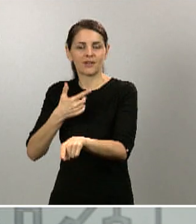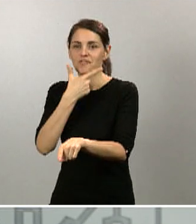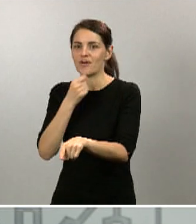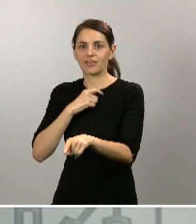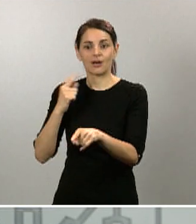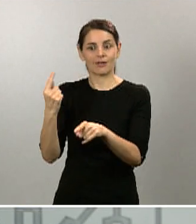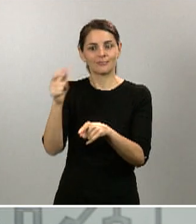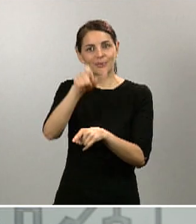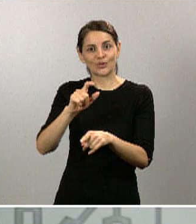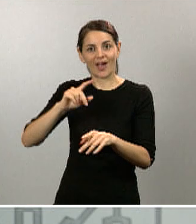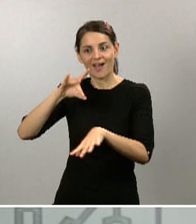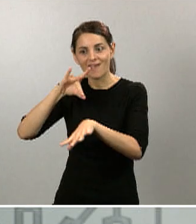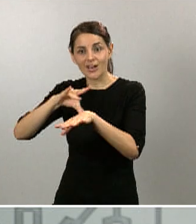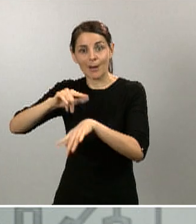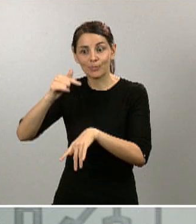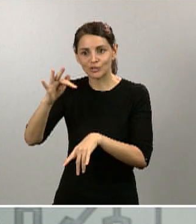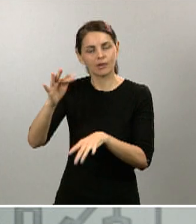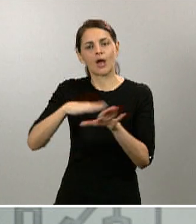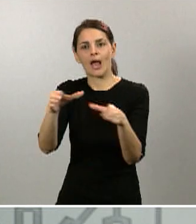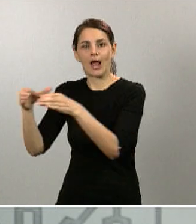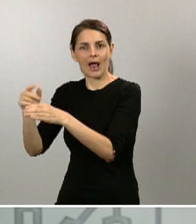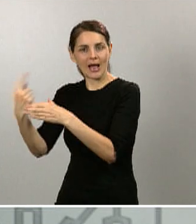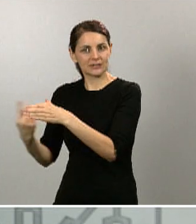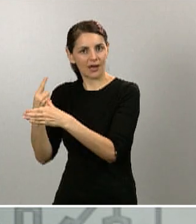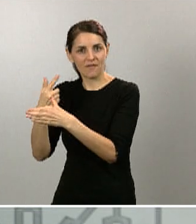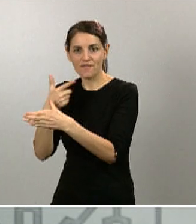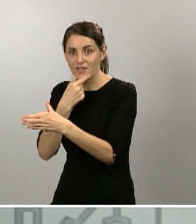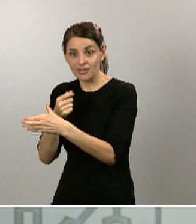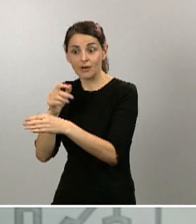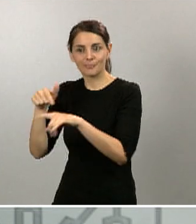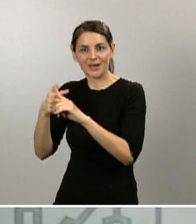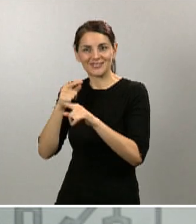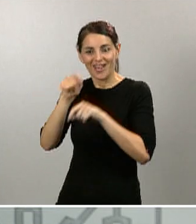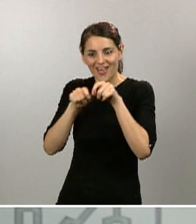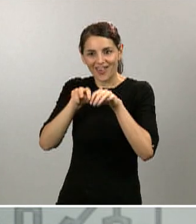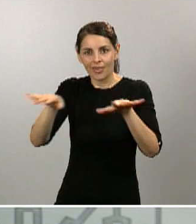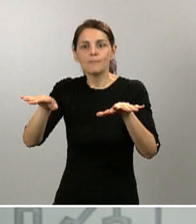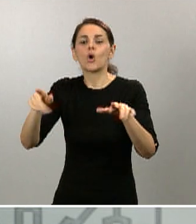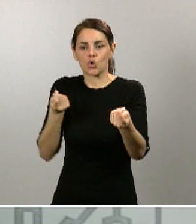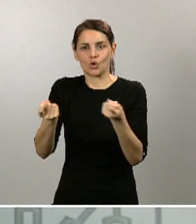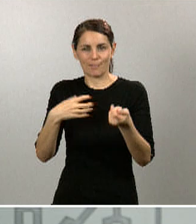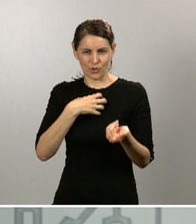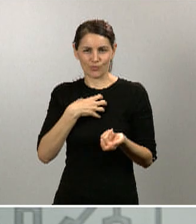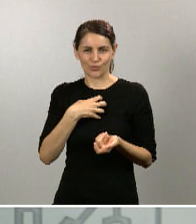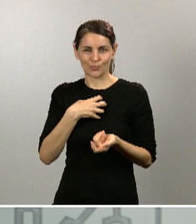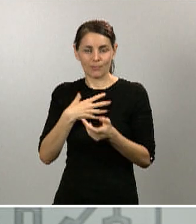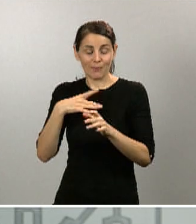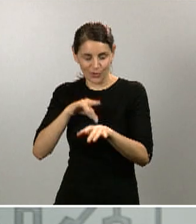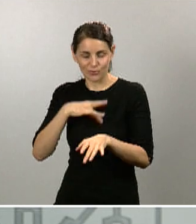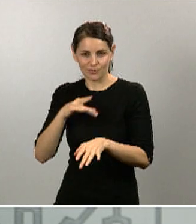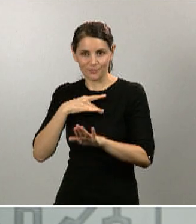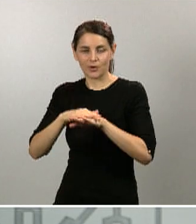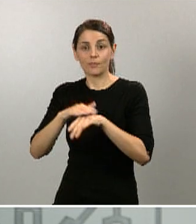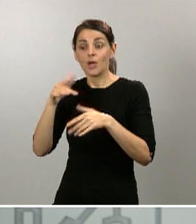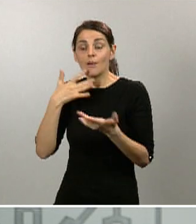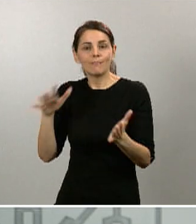y precozmente y por lo tanto controlar mejor la transmisión, es importante. Lo que no podemos es permitir que en un